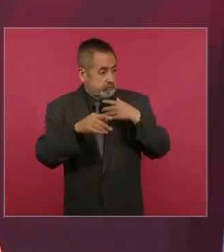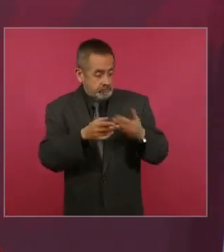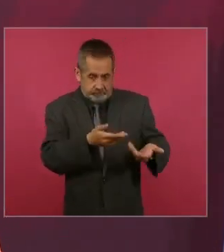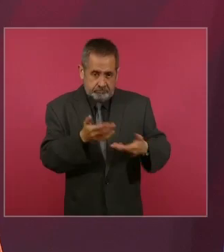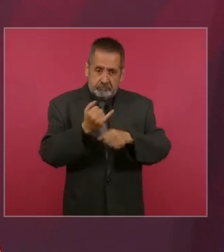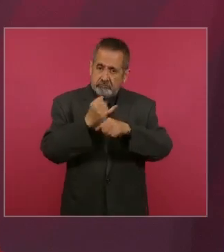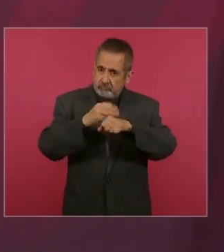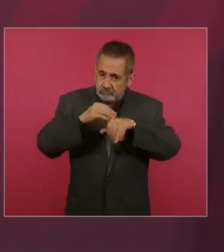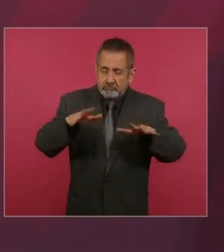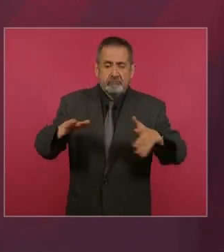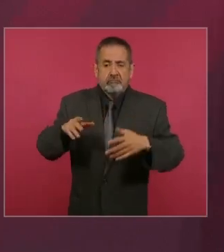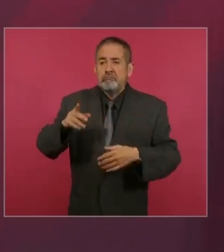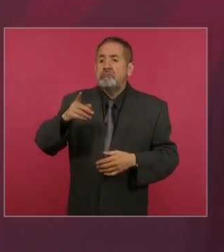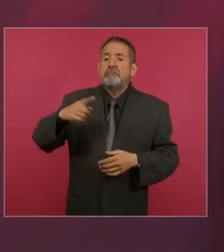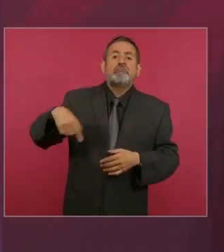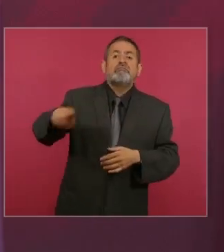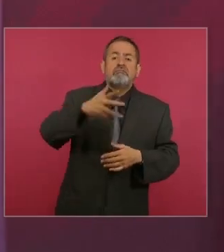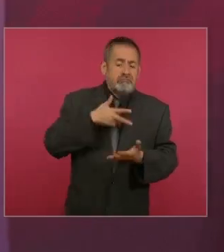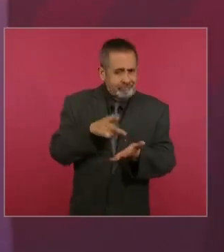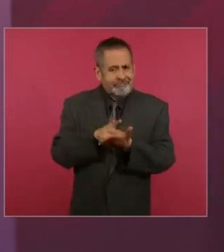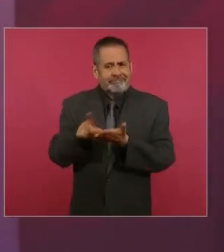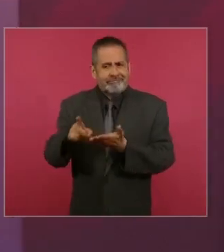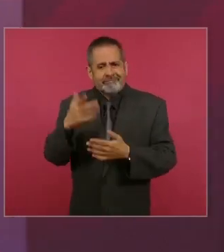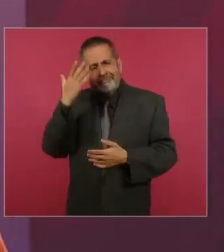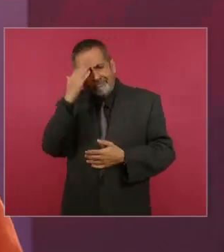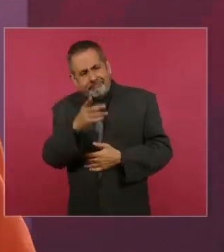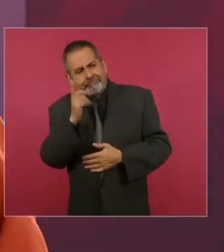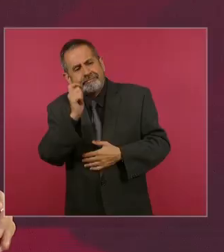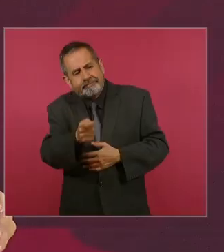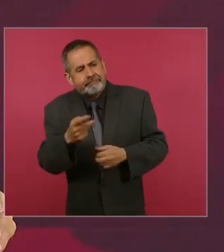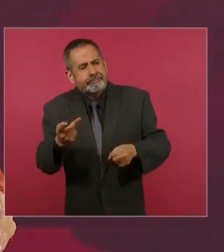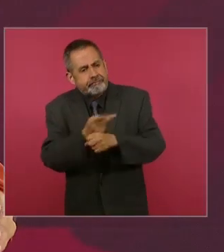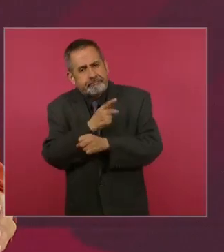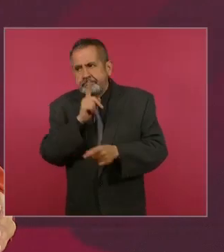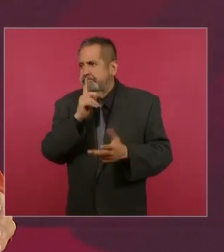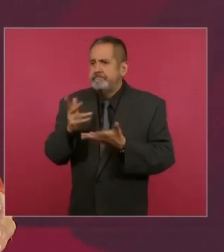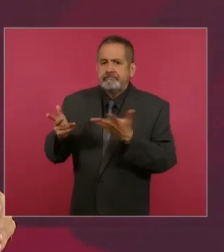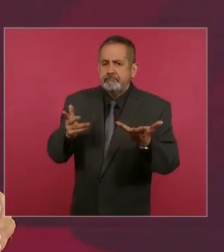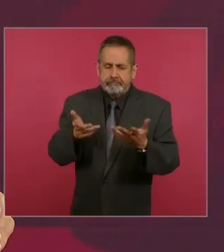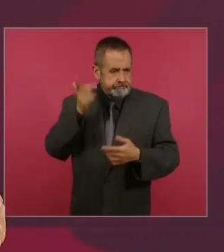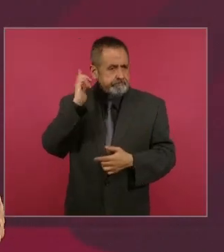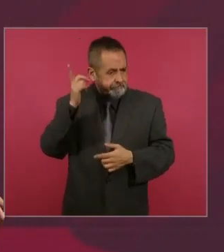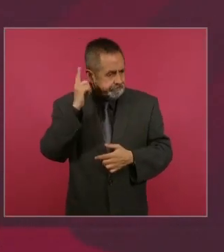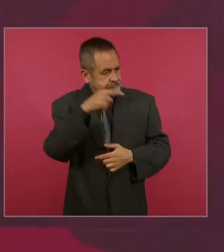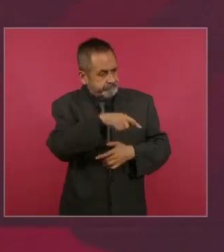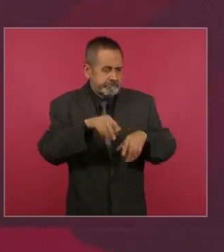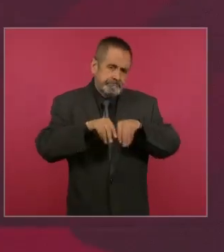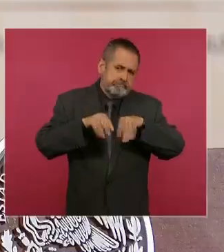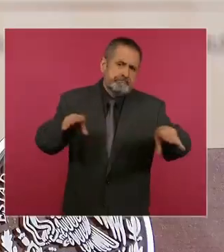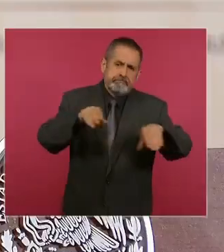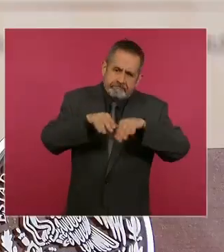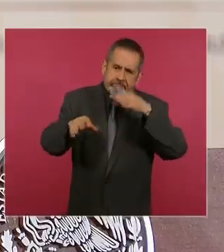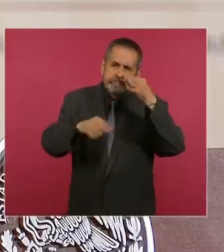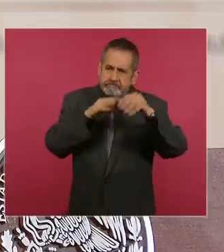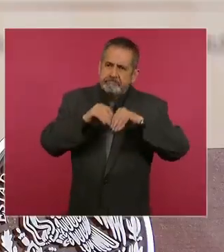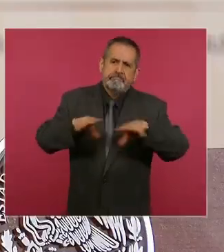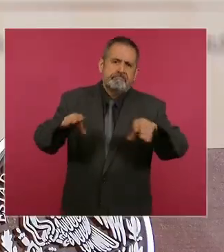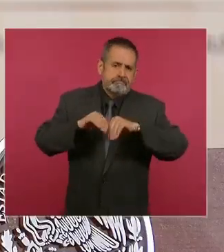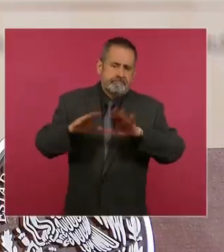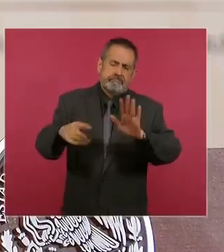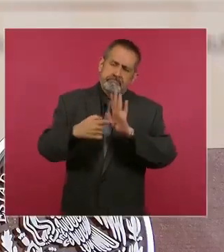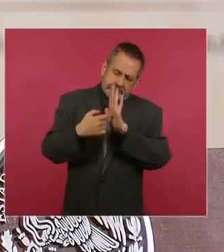un derecho de la ciudadanía de saber qué está sucediendo en nuestro país en materia de